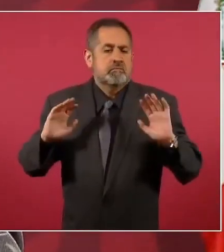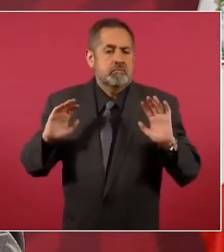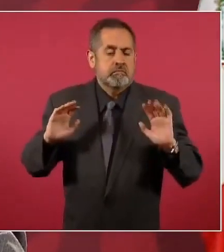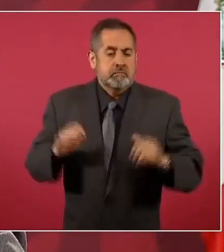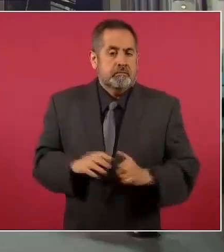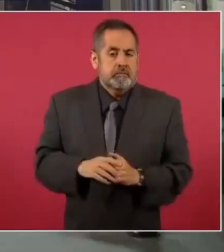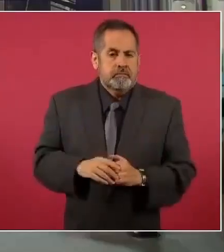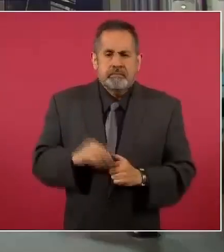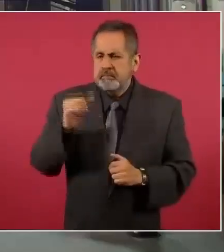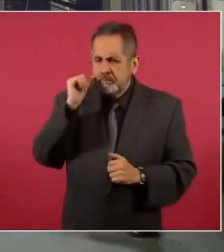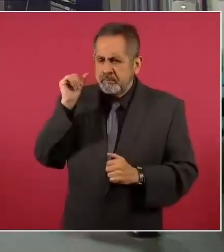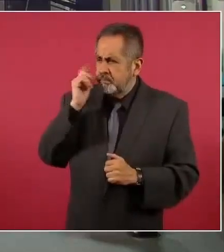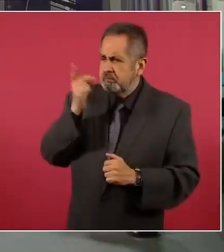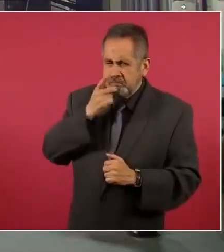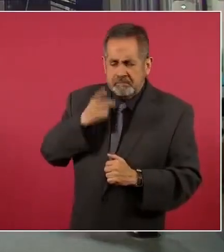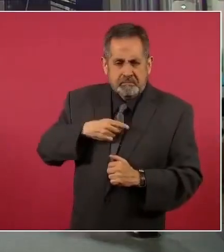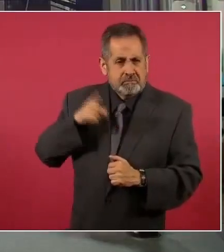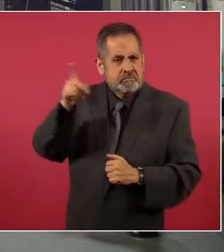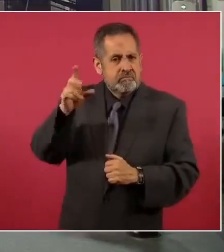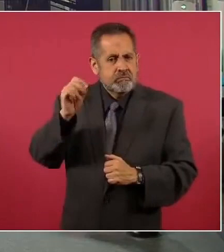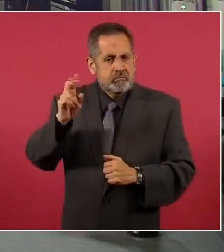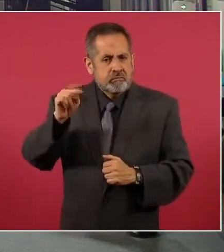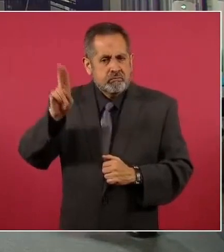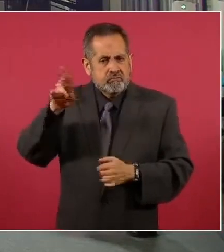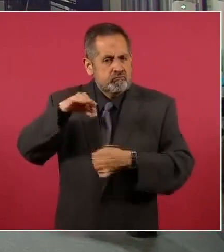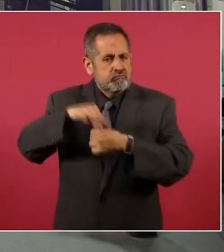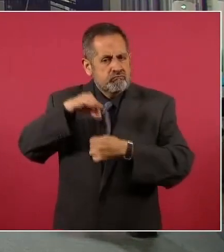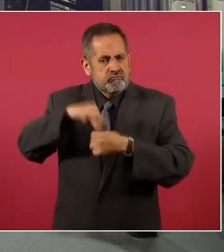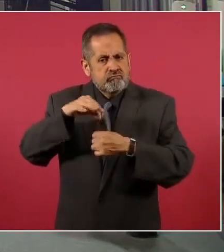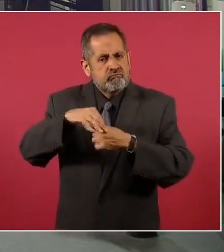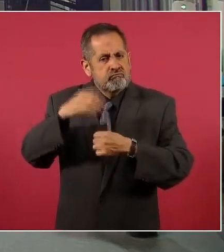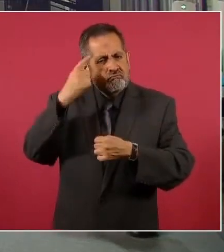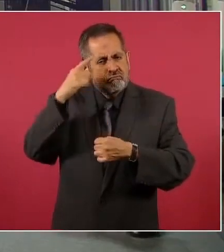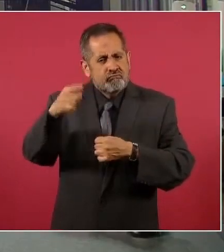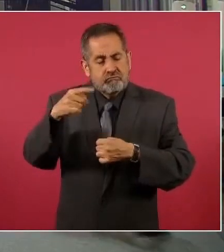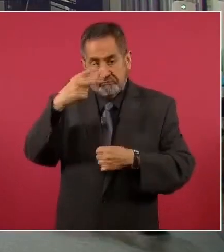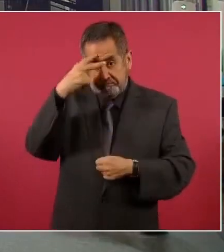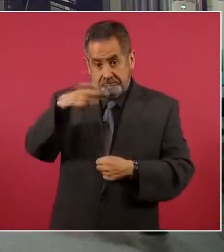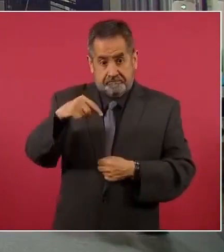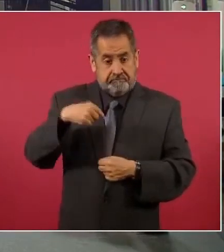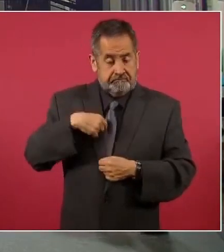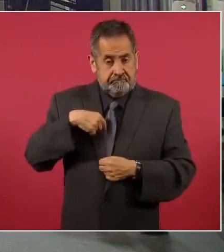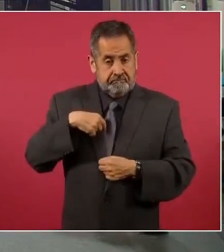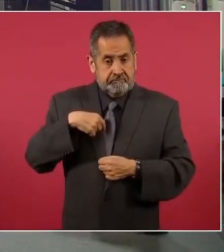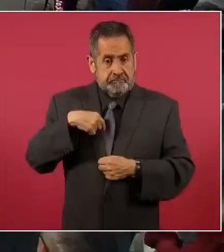Me decían ayer que se votó en la ONU para que México,